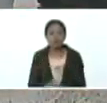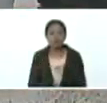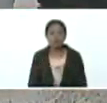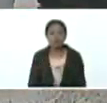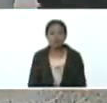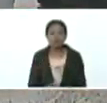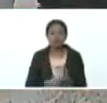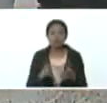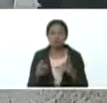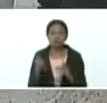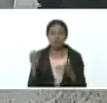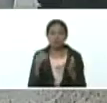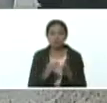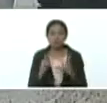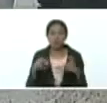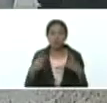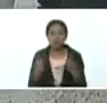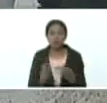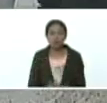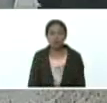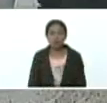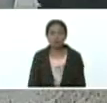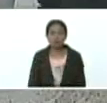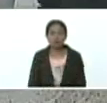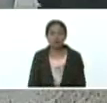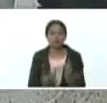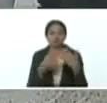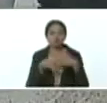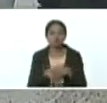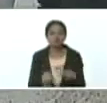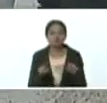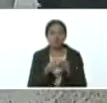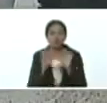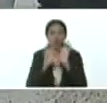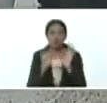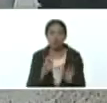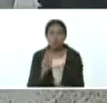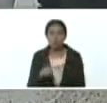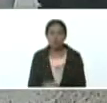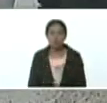concreto, 1000 nuevos ambulatorios integrales.